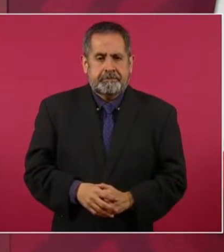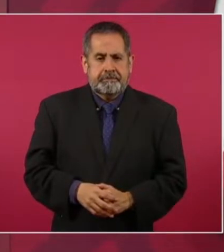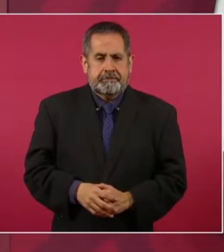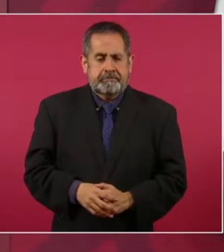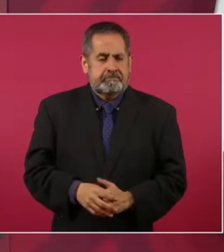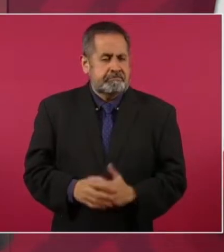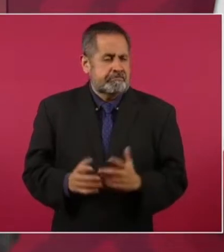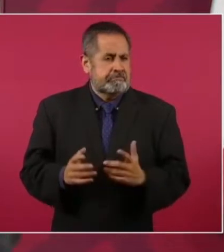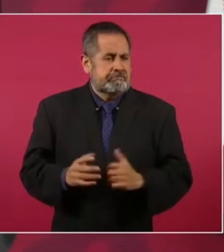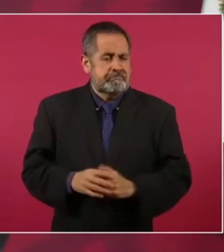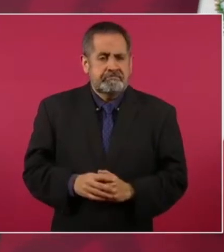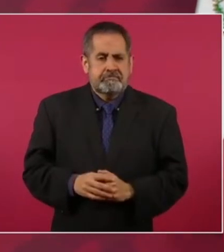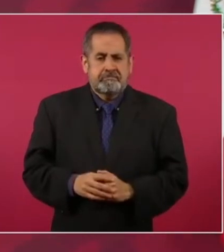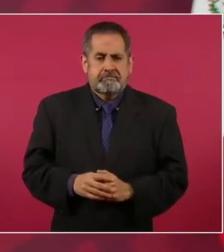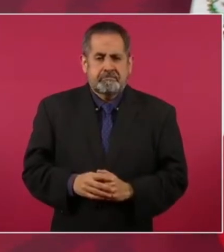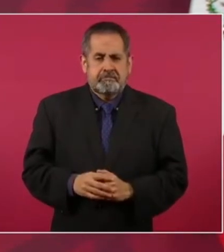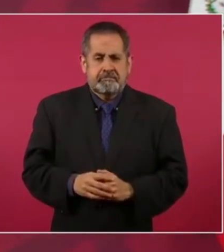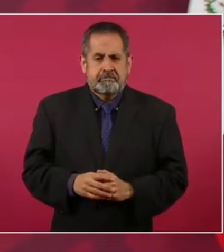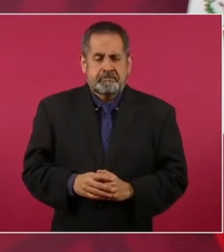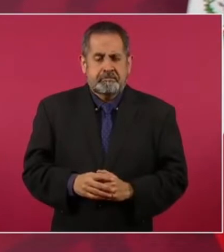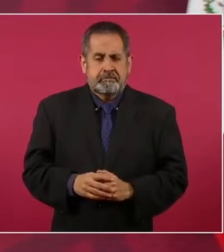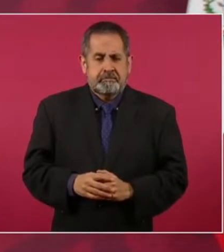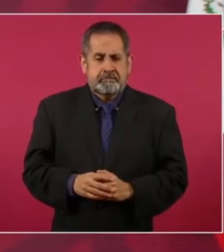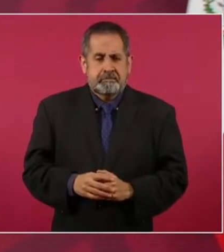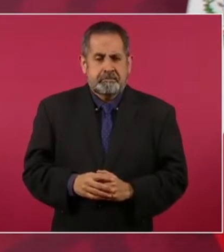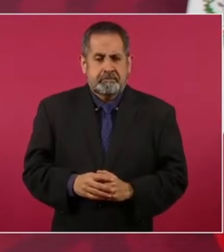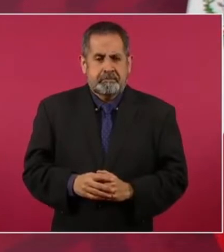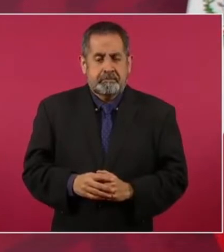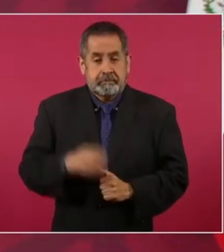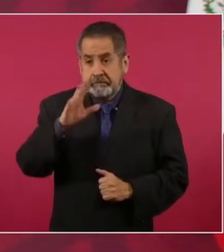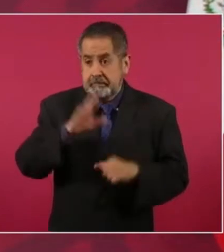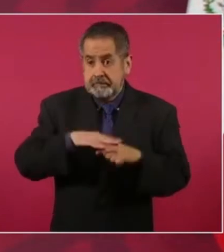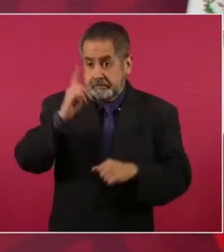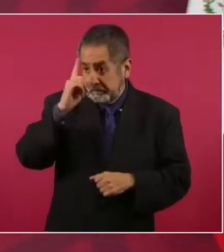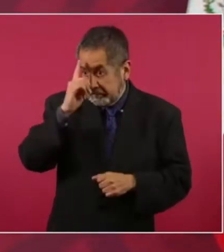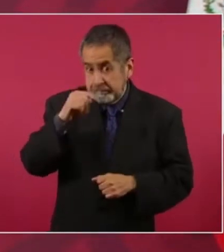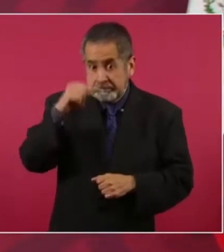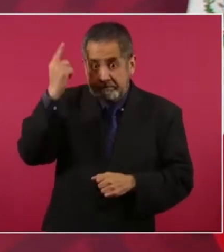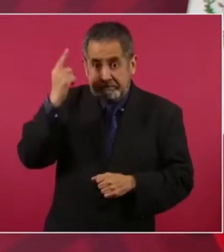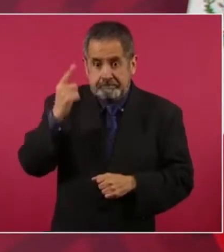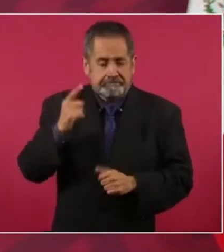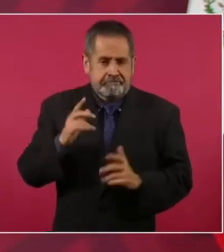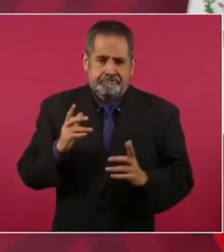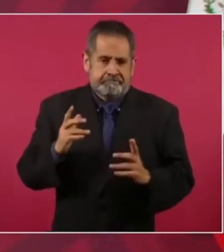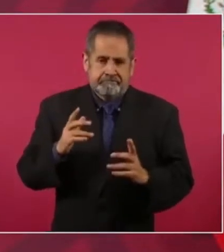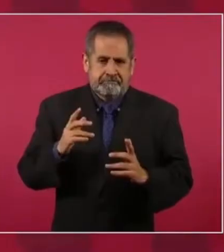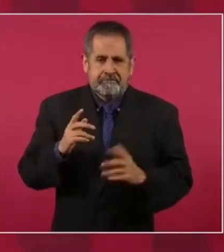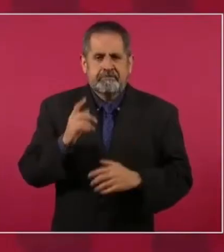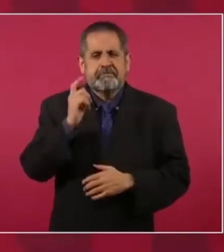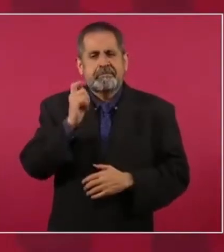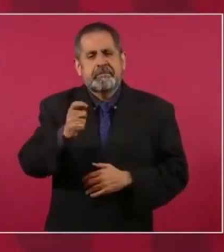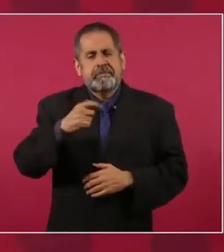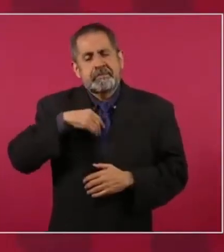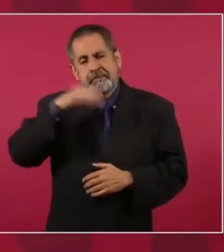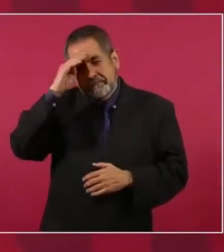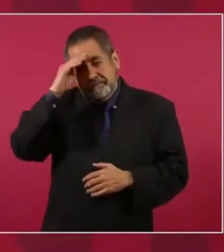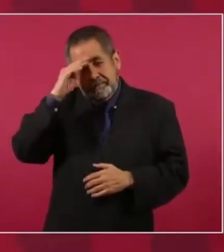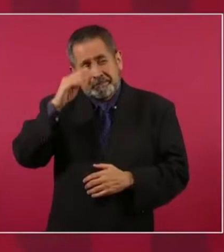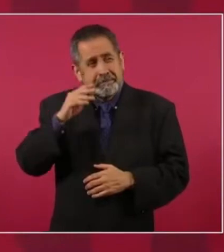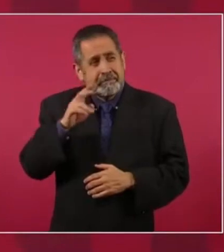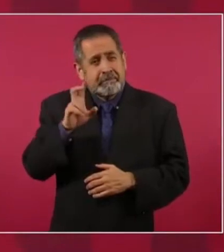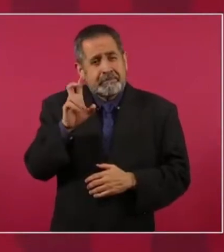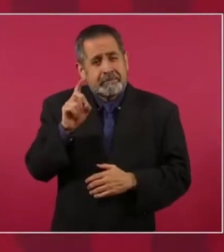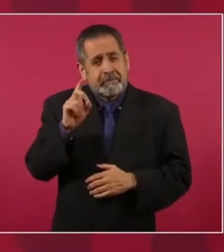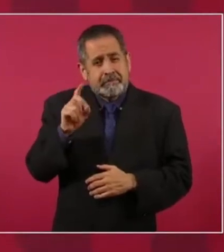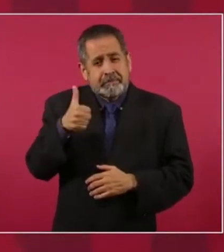Y no es una tarea fácil, porque imagínense